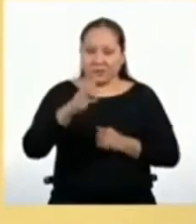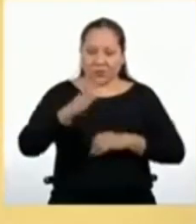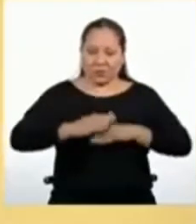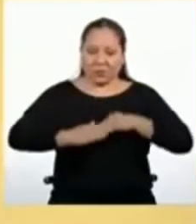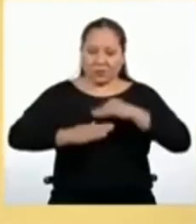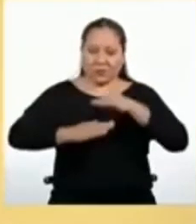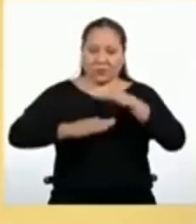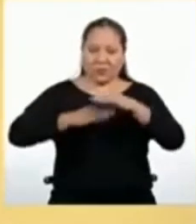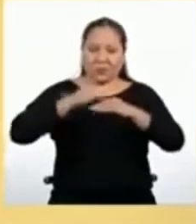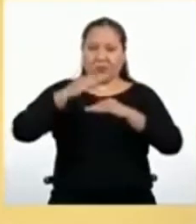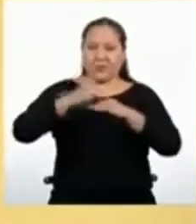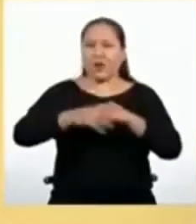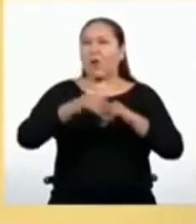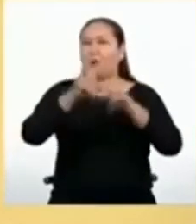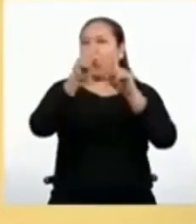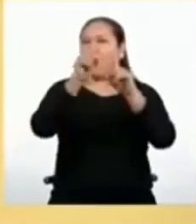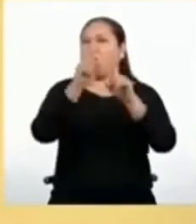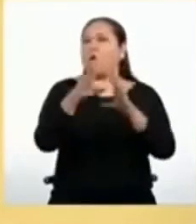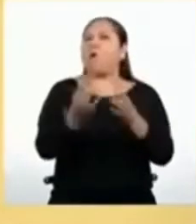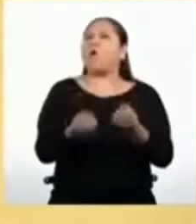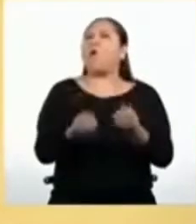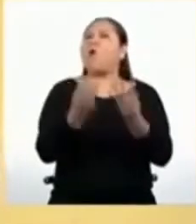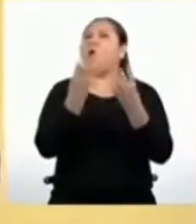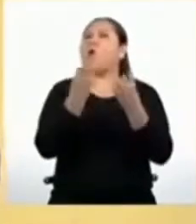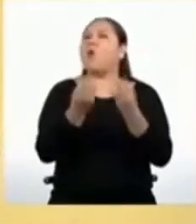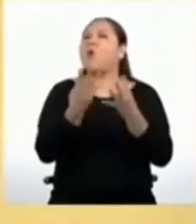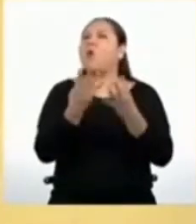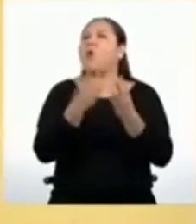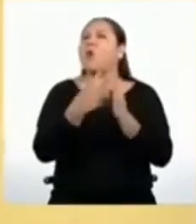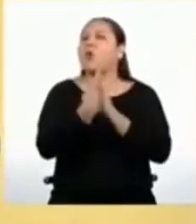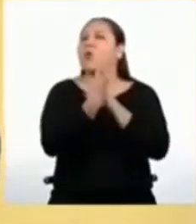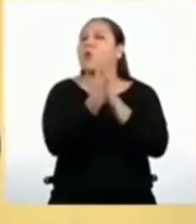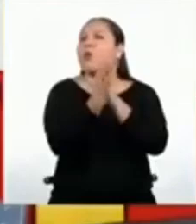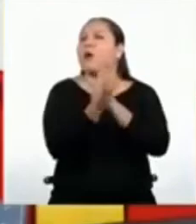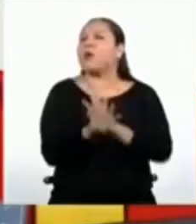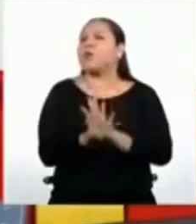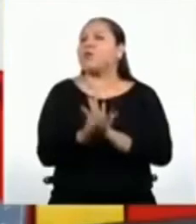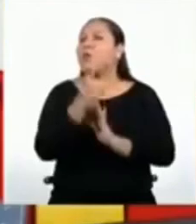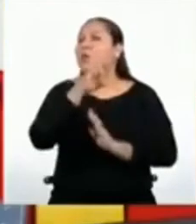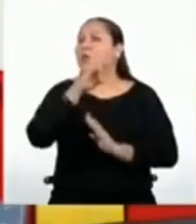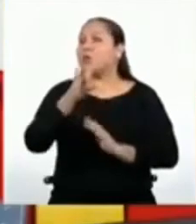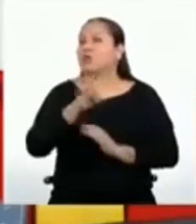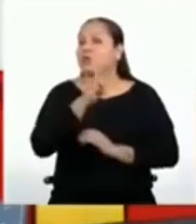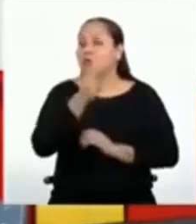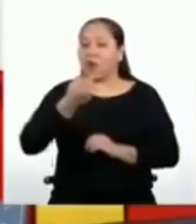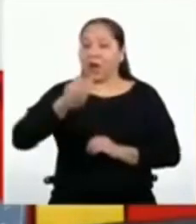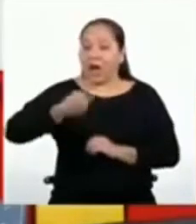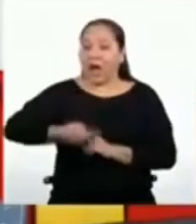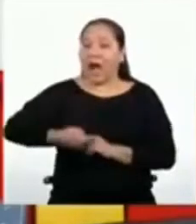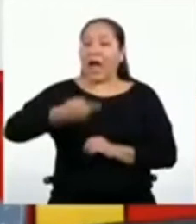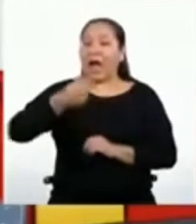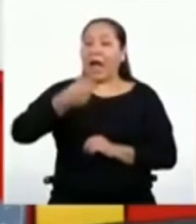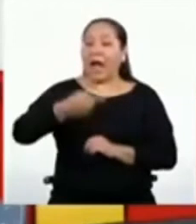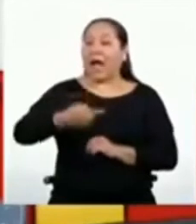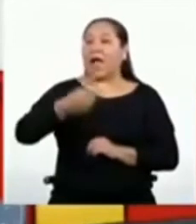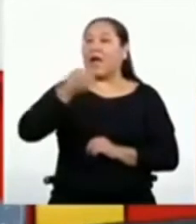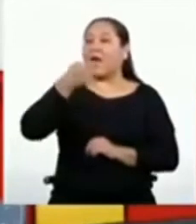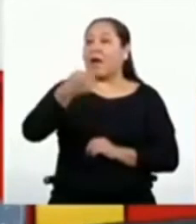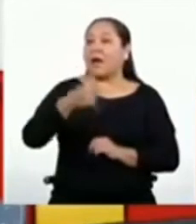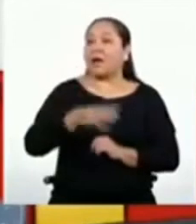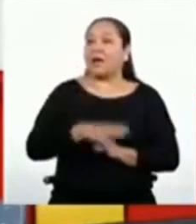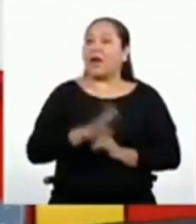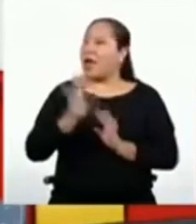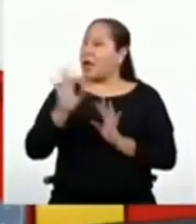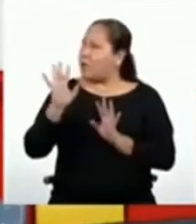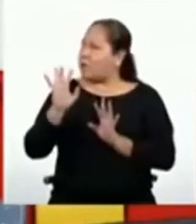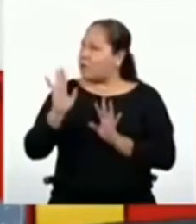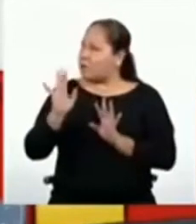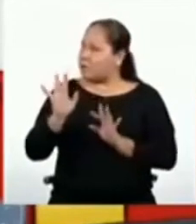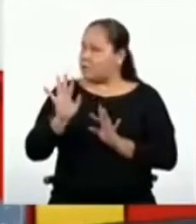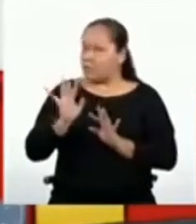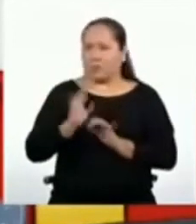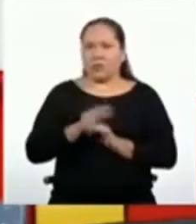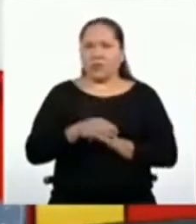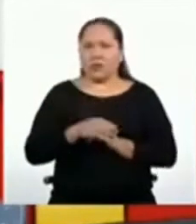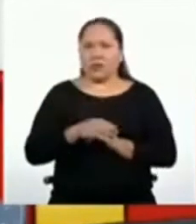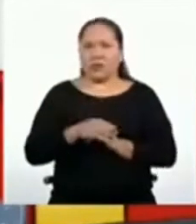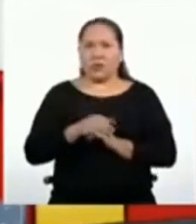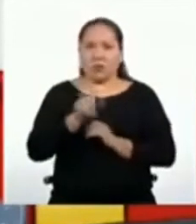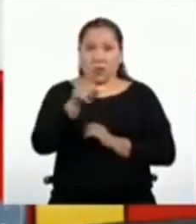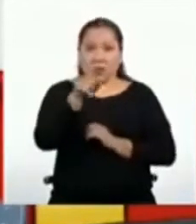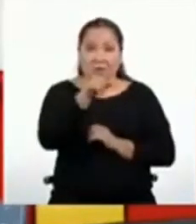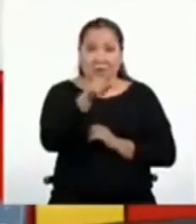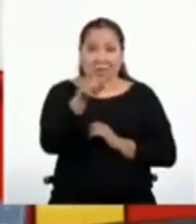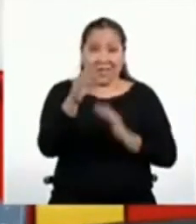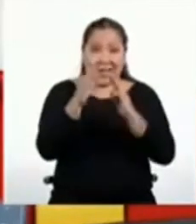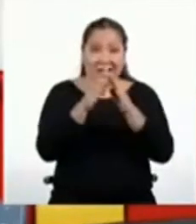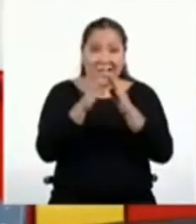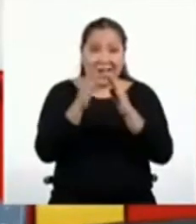pregunto, ¿cuántos naipes habremos utilizado por cada piso? ¿Por cada piso? A ver... Ustedes que